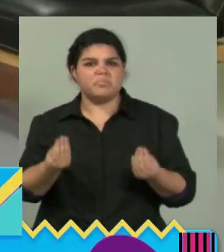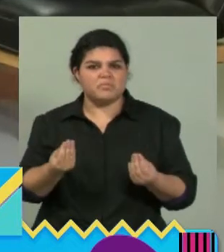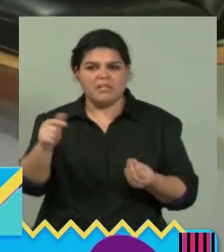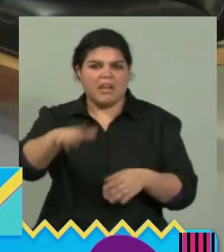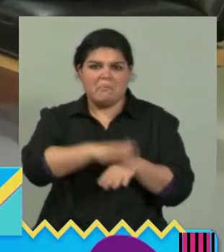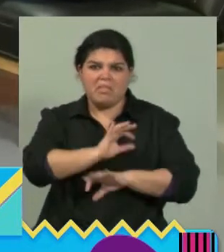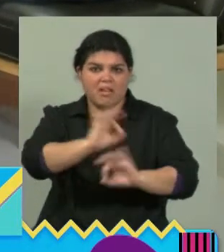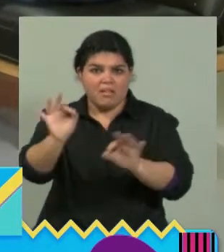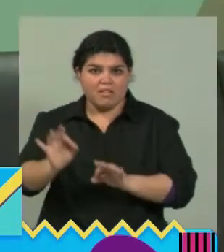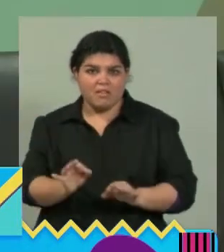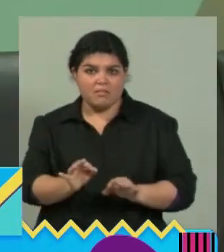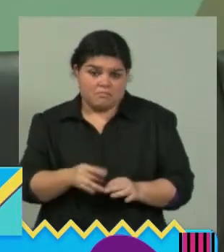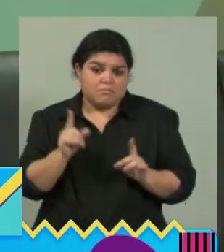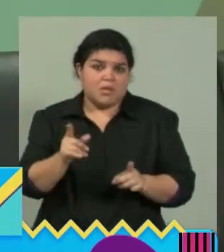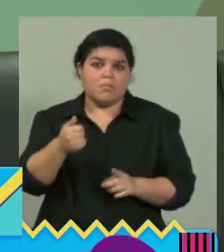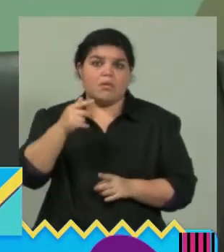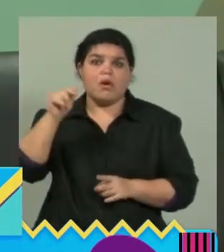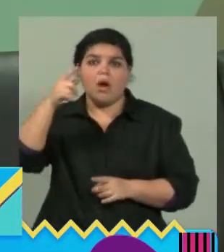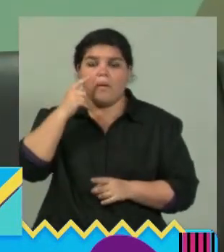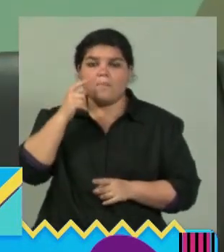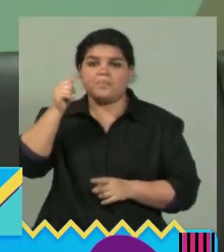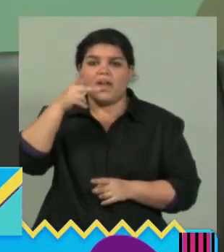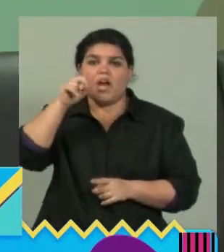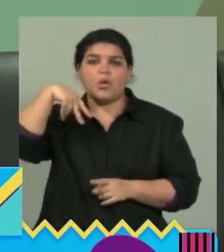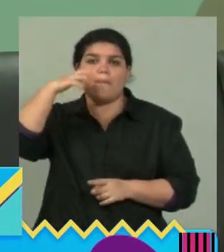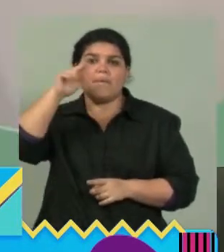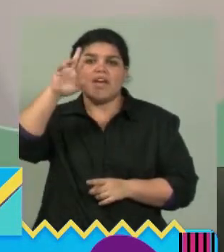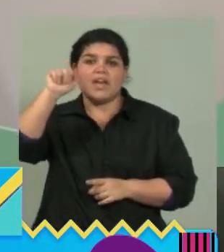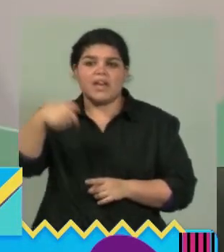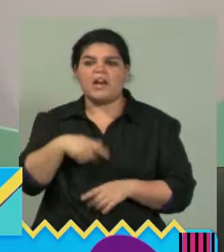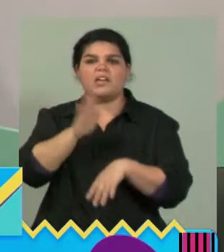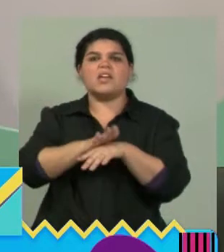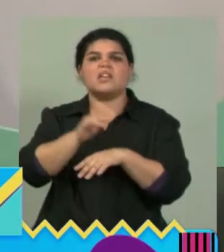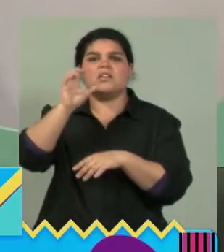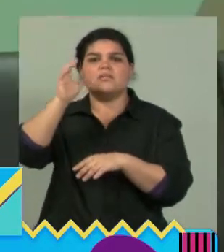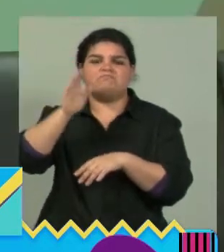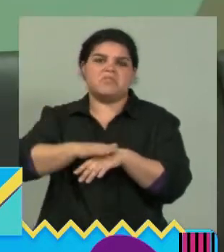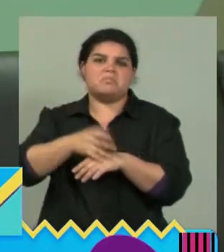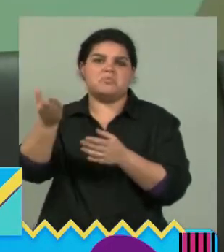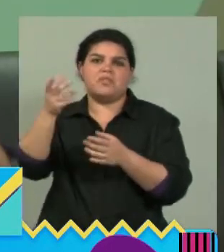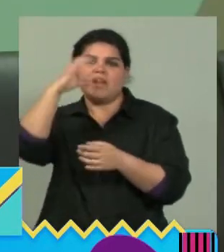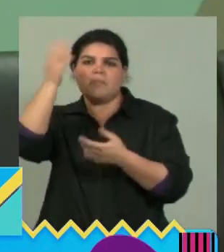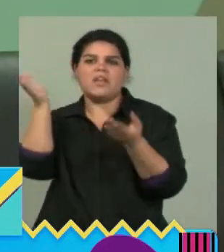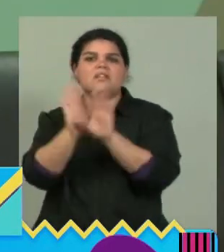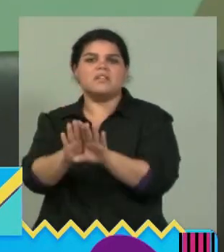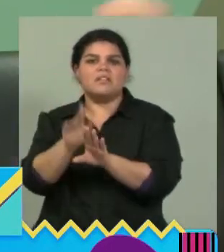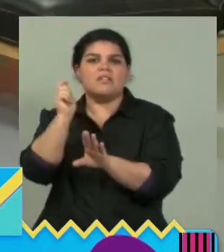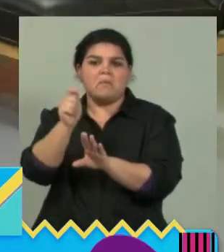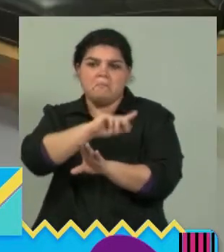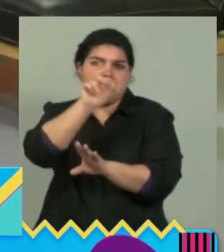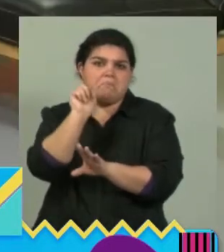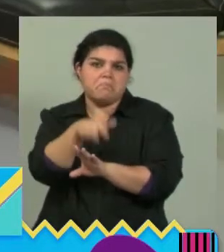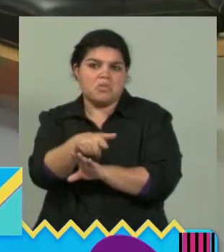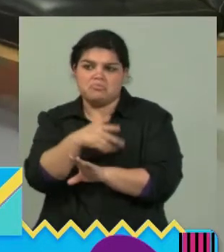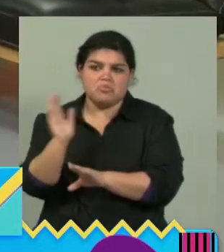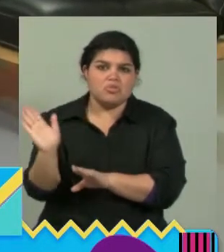Ahí está Alumbrera. ¿Quién se va a hacer cargo del cierre de mina? No sabemos. Claro. Vamos a terminar haciéndonos cargo